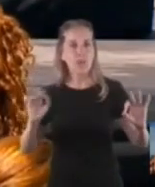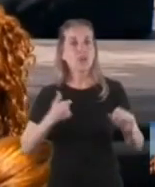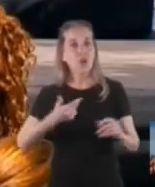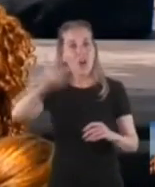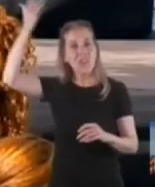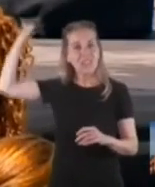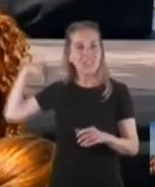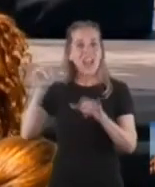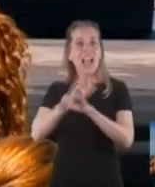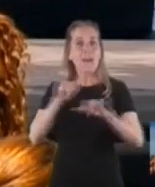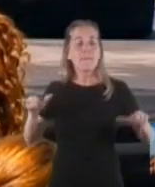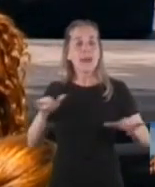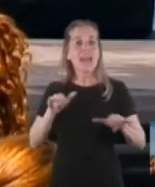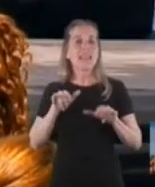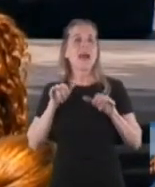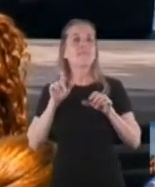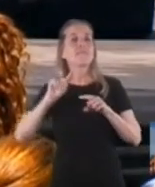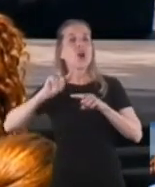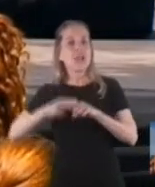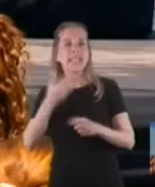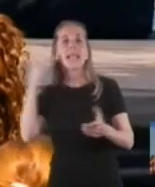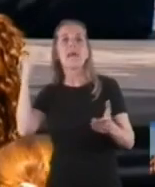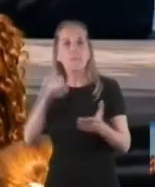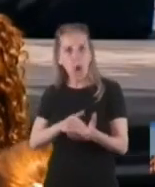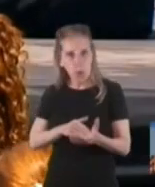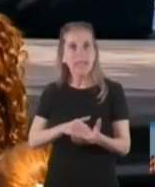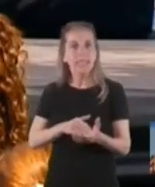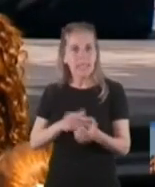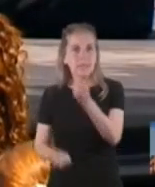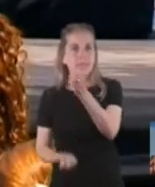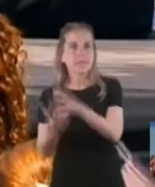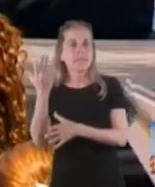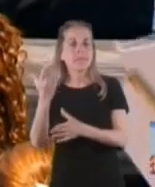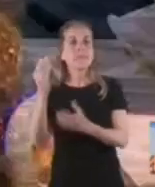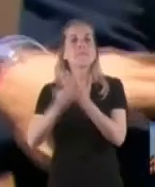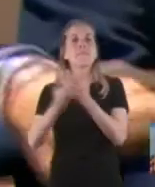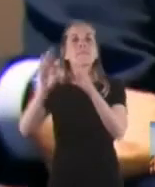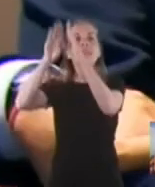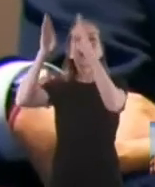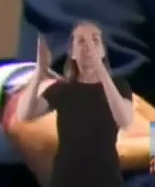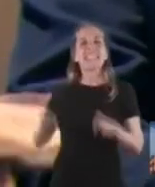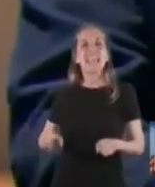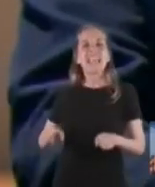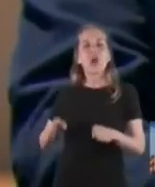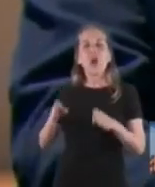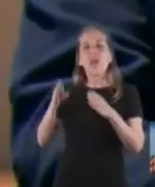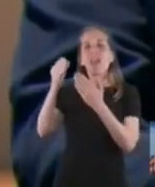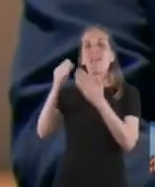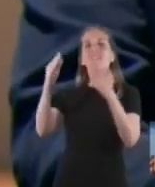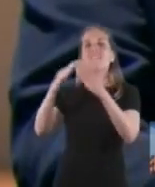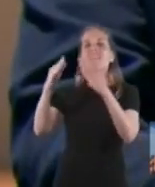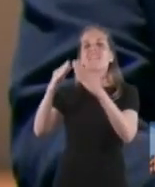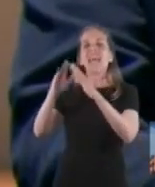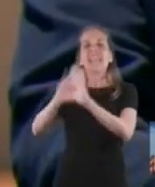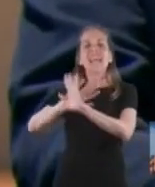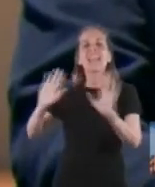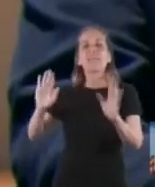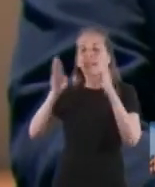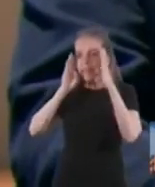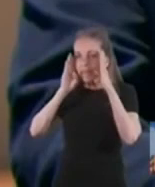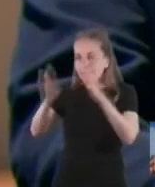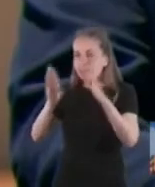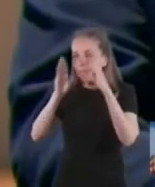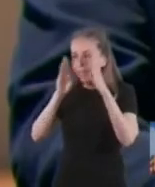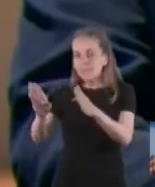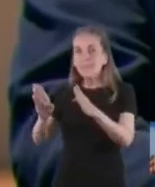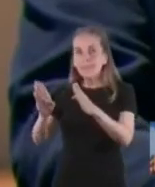campaña dije que iba a poner iba a crear un Ministerio de la Vivienda para que haya un ministro de la vivienda que solo piense